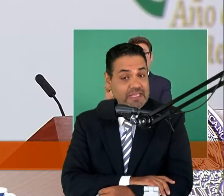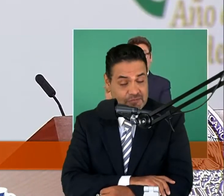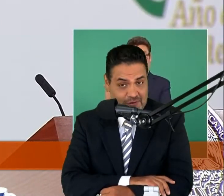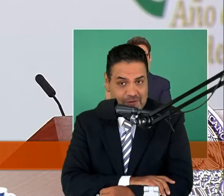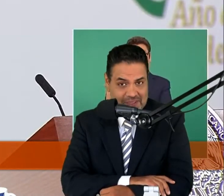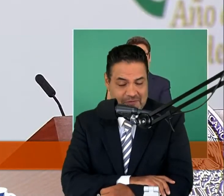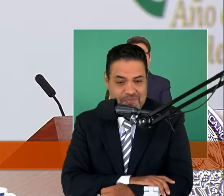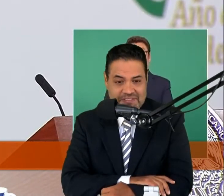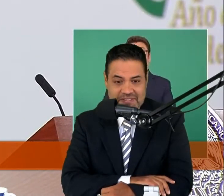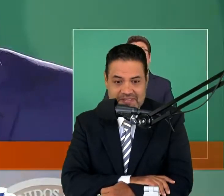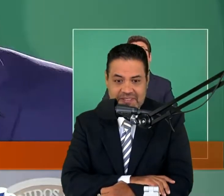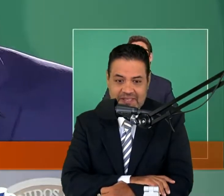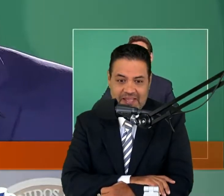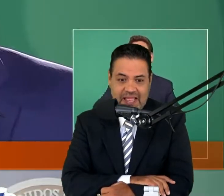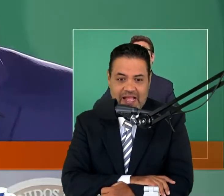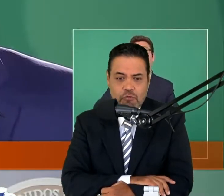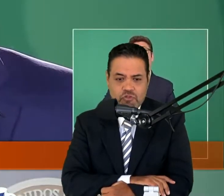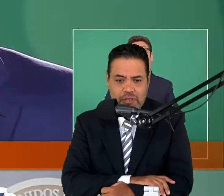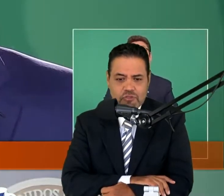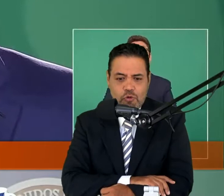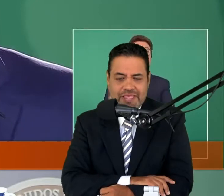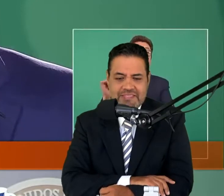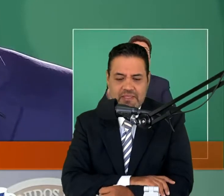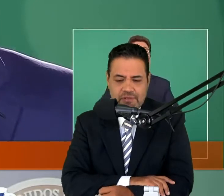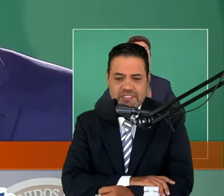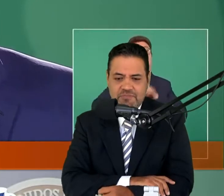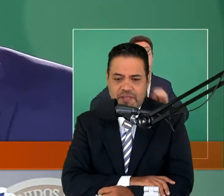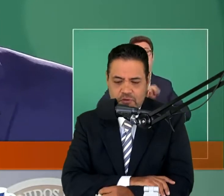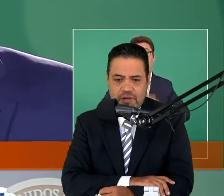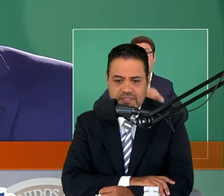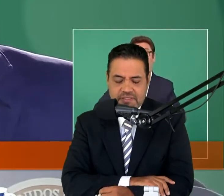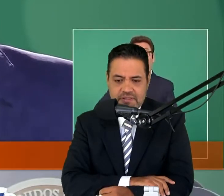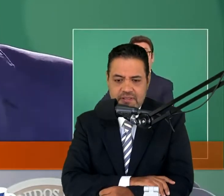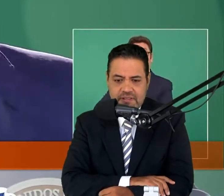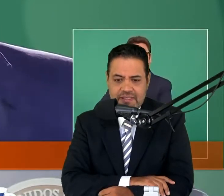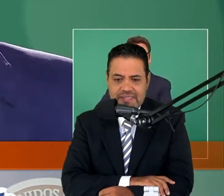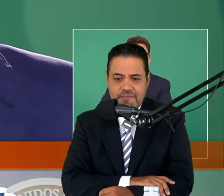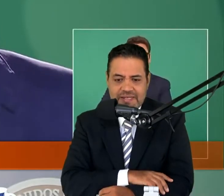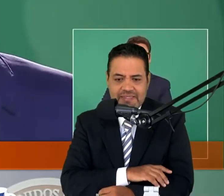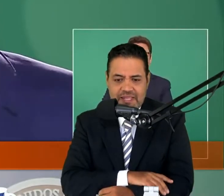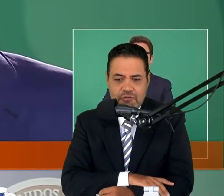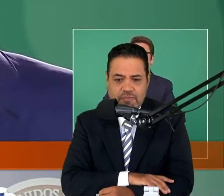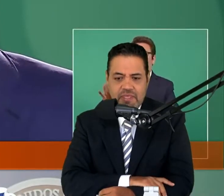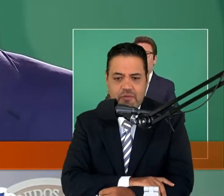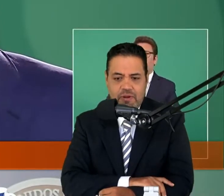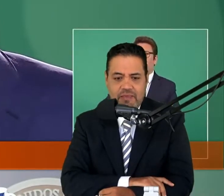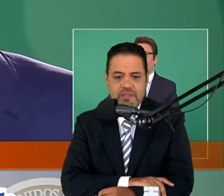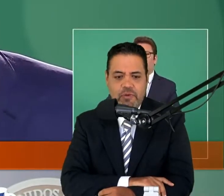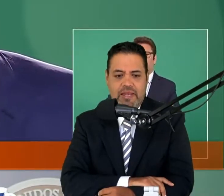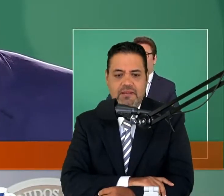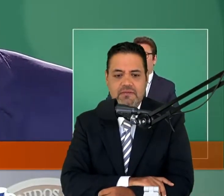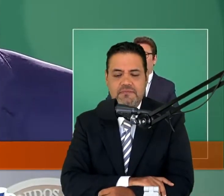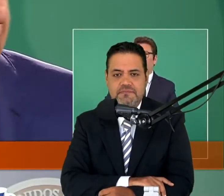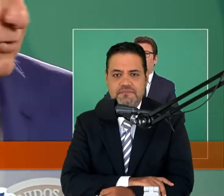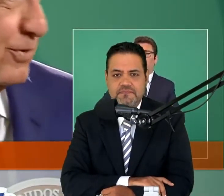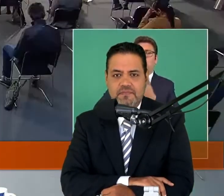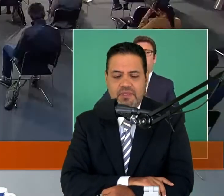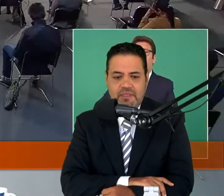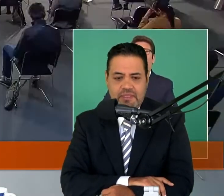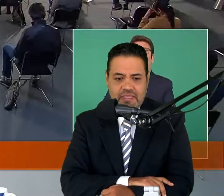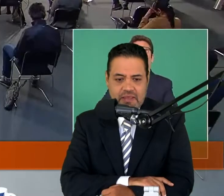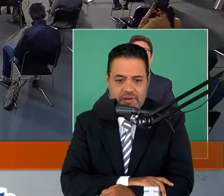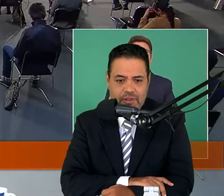eso fue lo que dijo el presidente acusó a los conquistadores españoles de haber traído a méxico la viruela